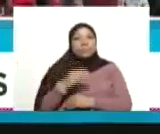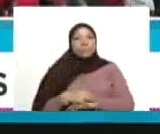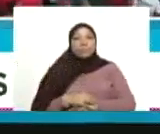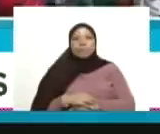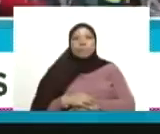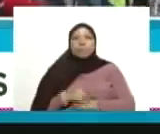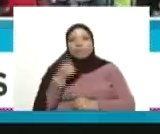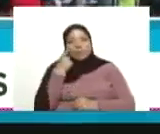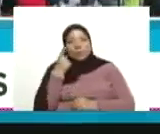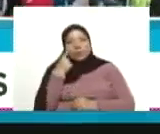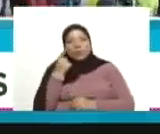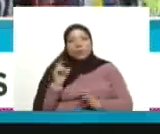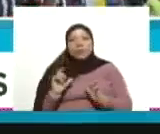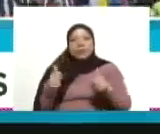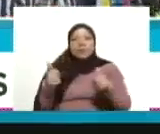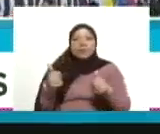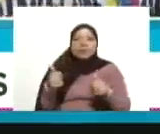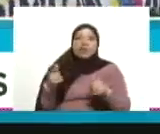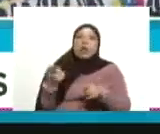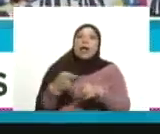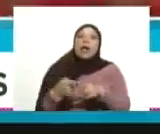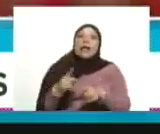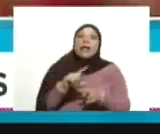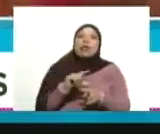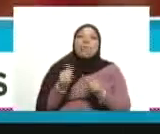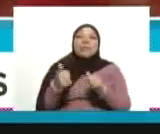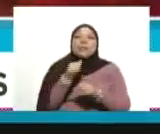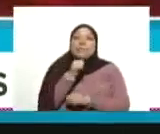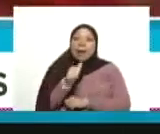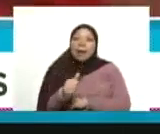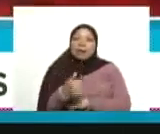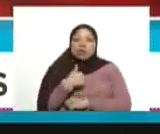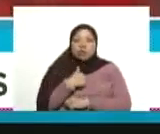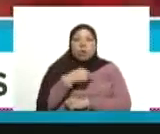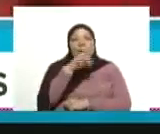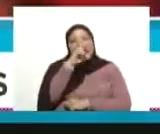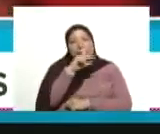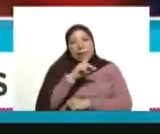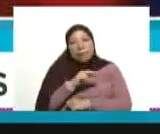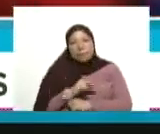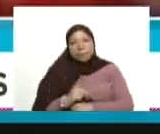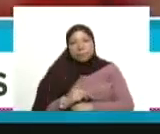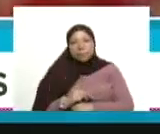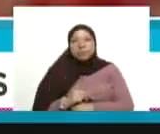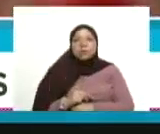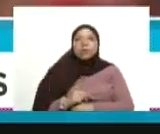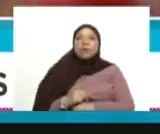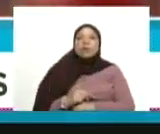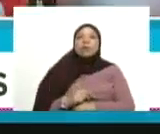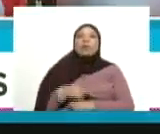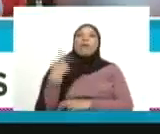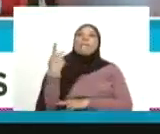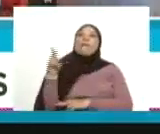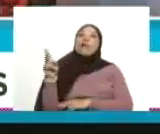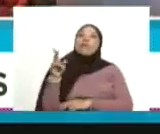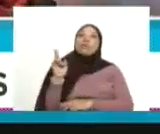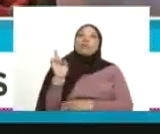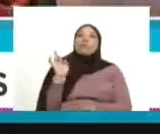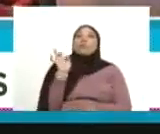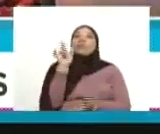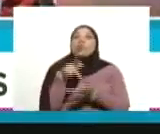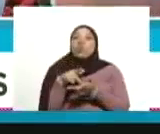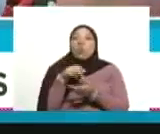Ah, parece que yo empecé de atrás para adelante. En Del Tamacuro, en la parroquia Antonio José de Sucre, Tucupita, fíjate, en